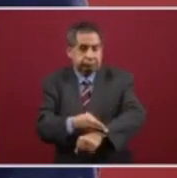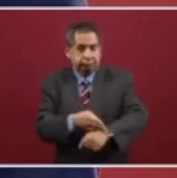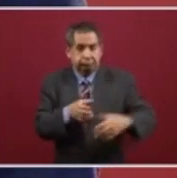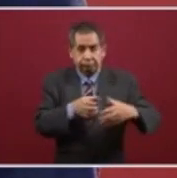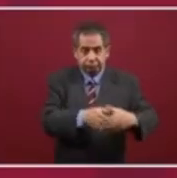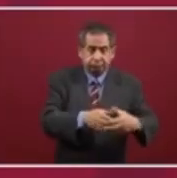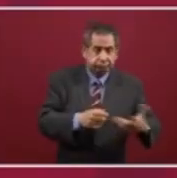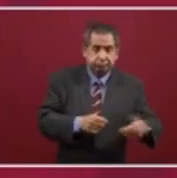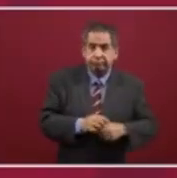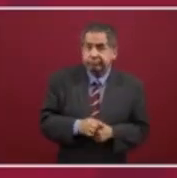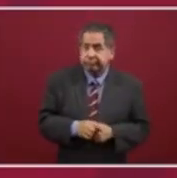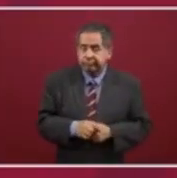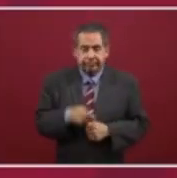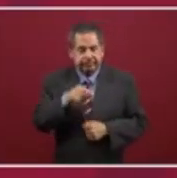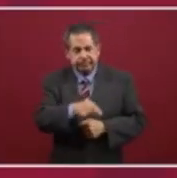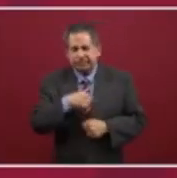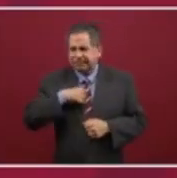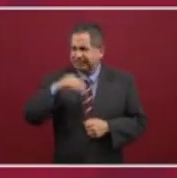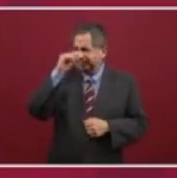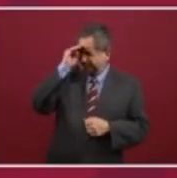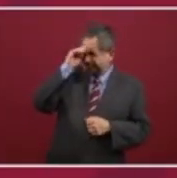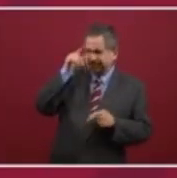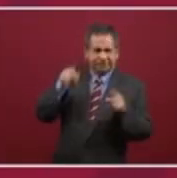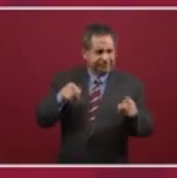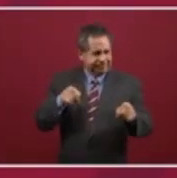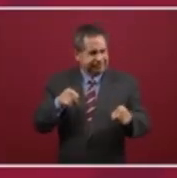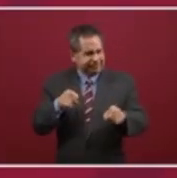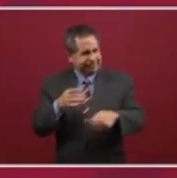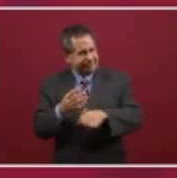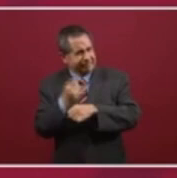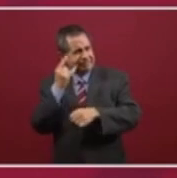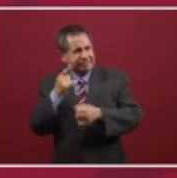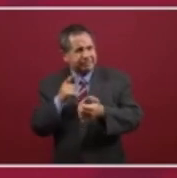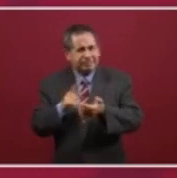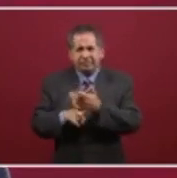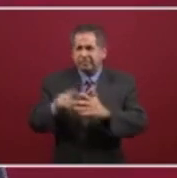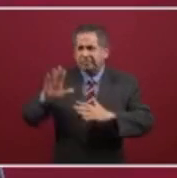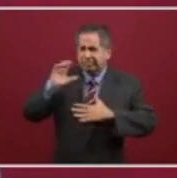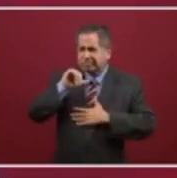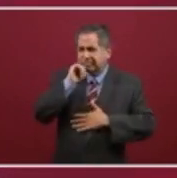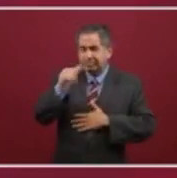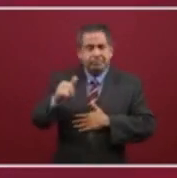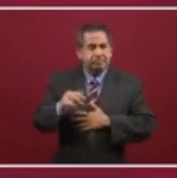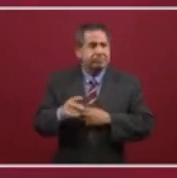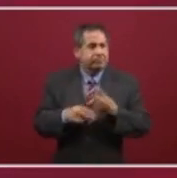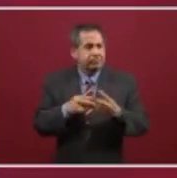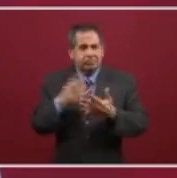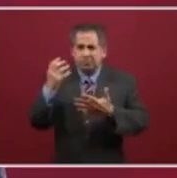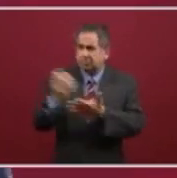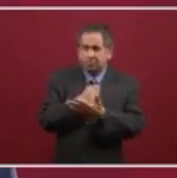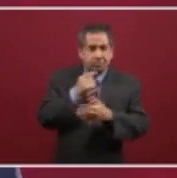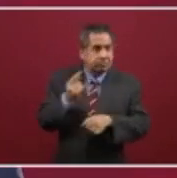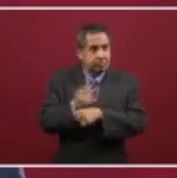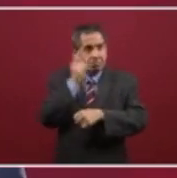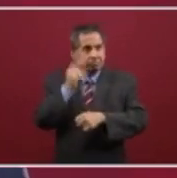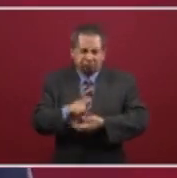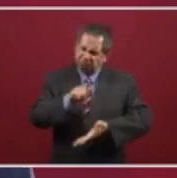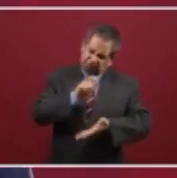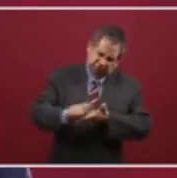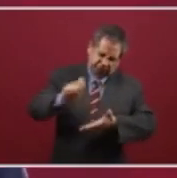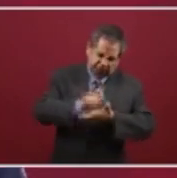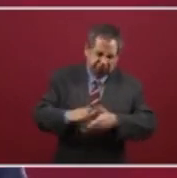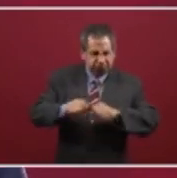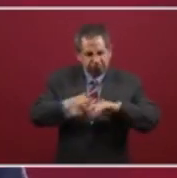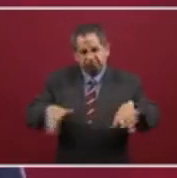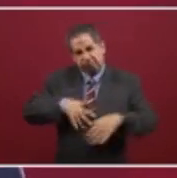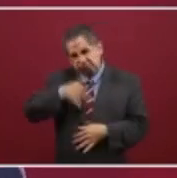están cumpliendo las promesas que se hicieron con el pueblo una vez que se triunfó, y